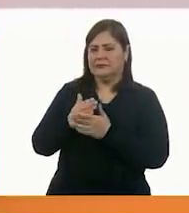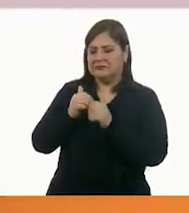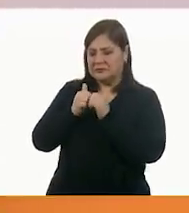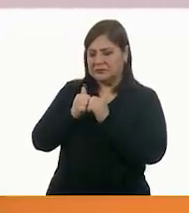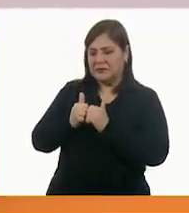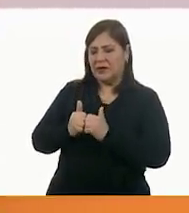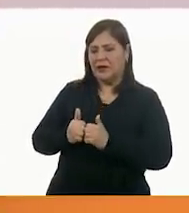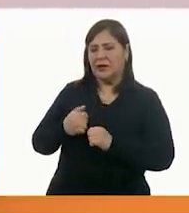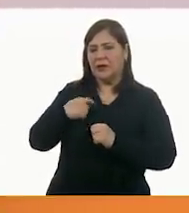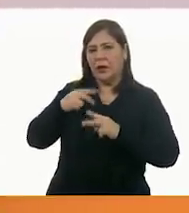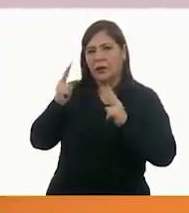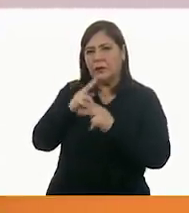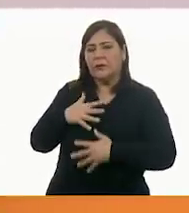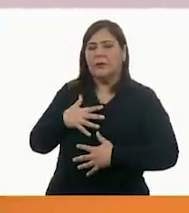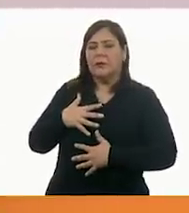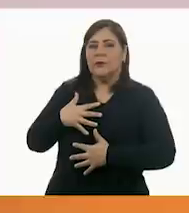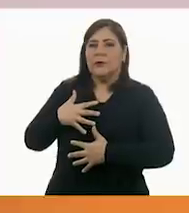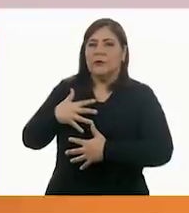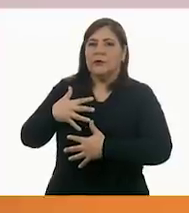Paramos y